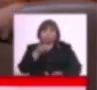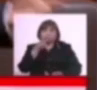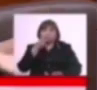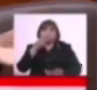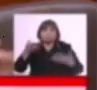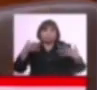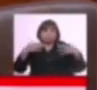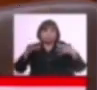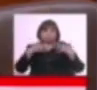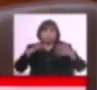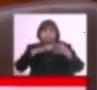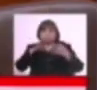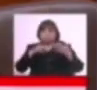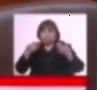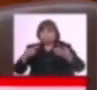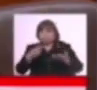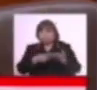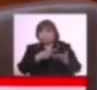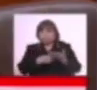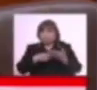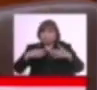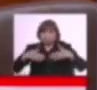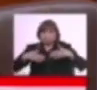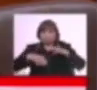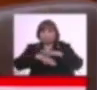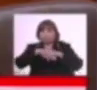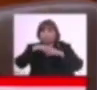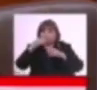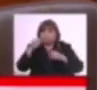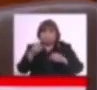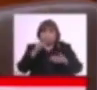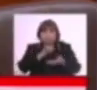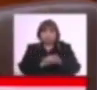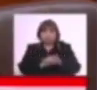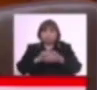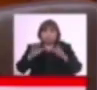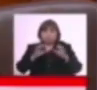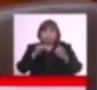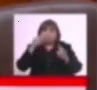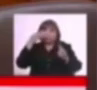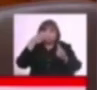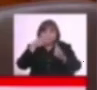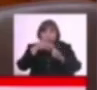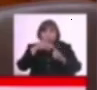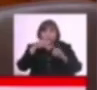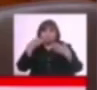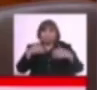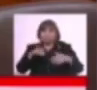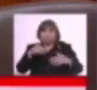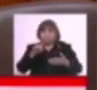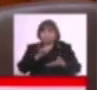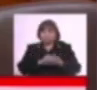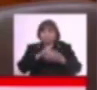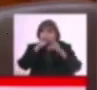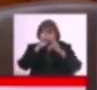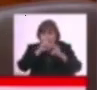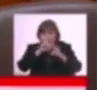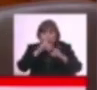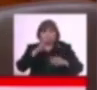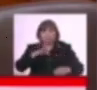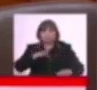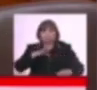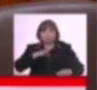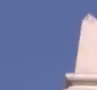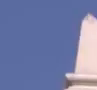con la joven profesional e inclusive debo decir de que él